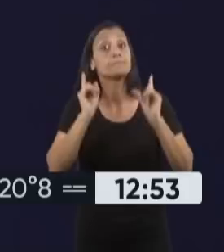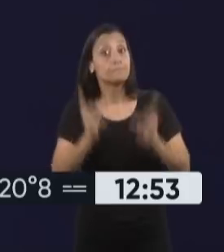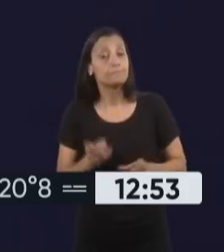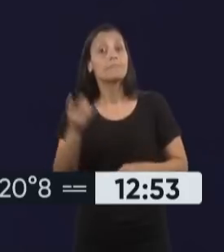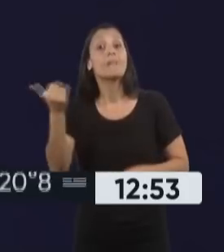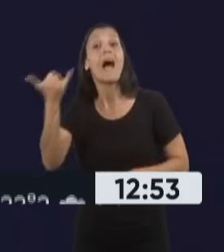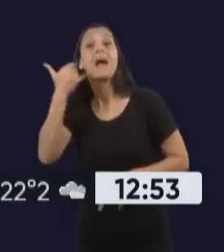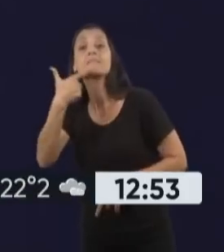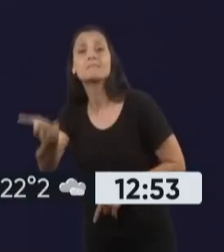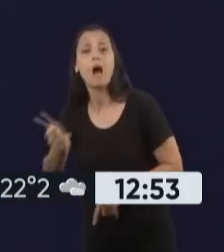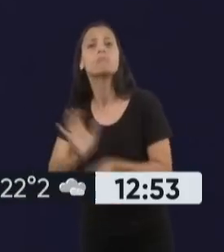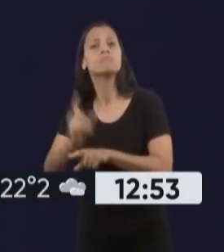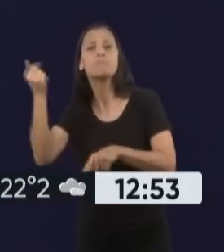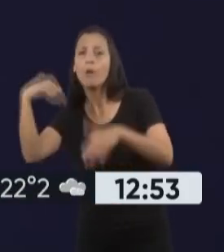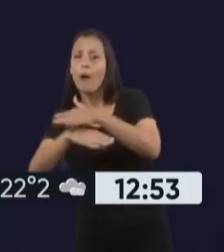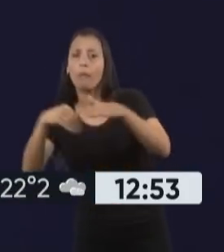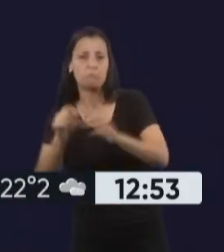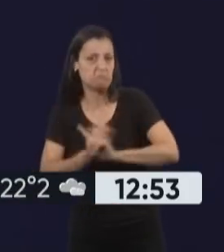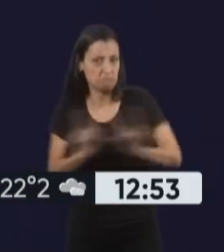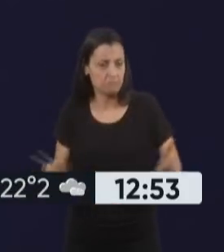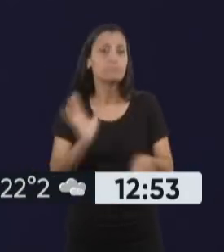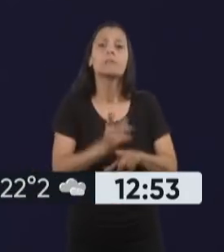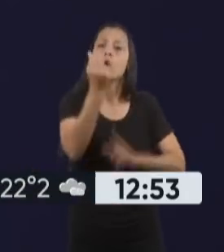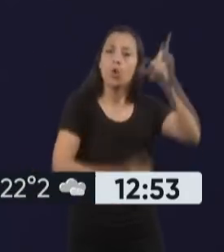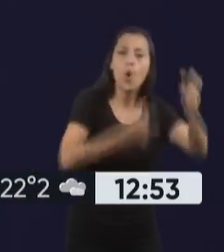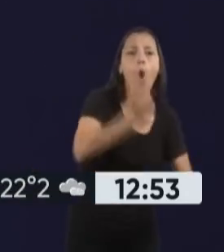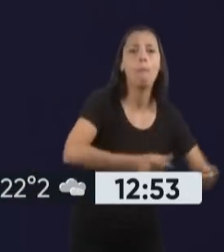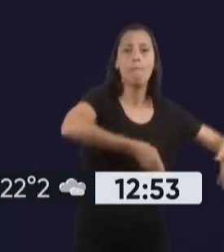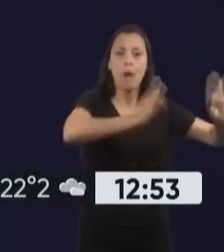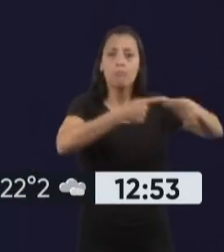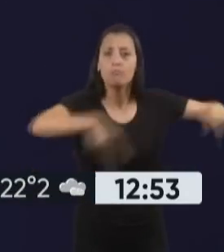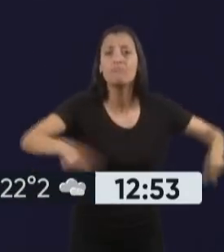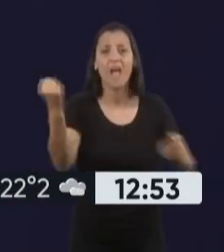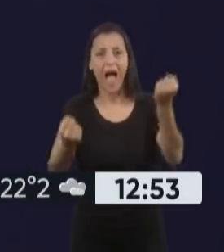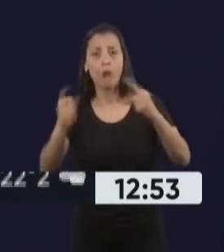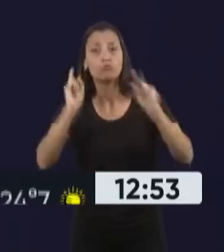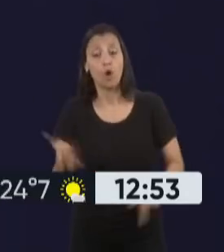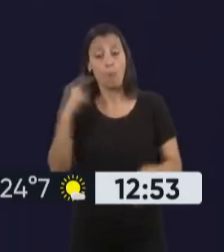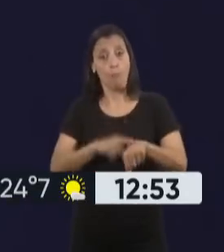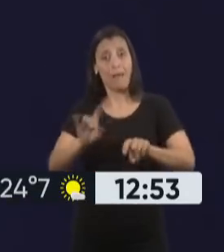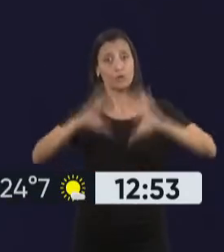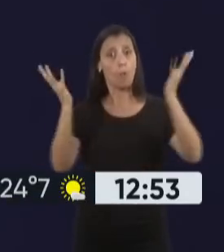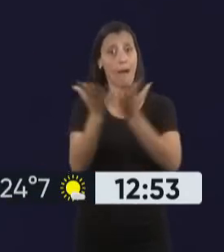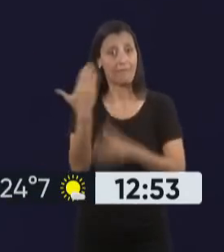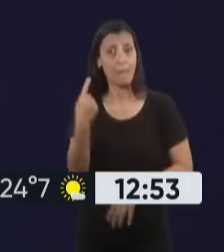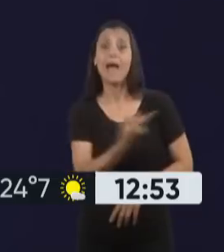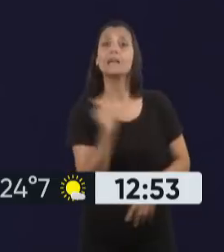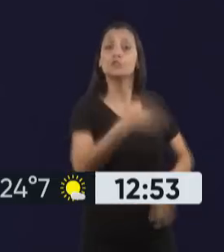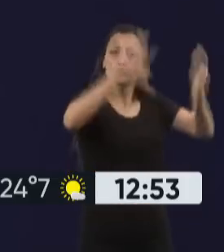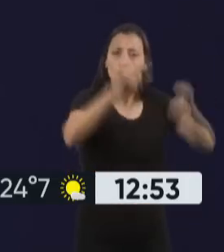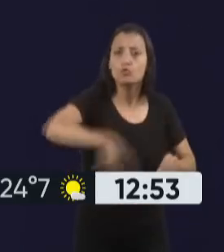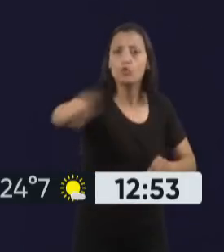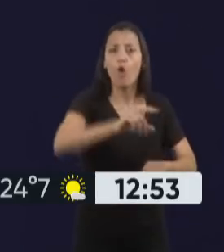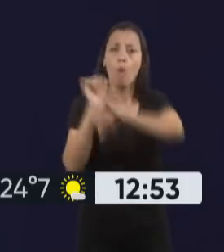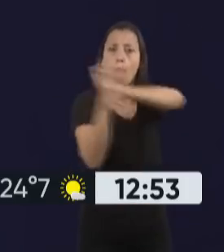AISA tampoco ahorró en la compra de inmuebles y vehículos. Durante la pandemia, cuando nos tenían a